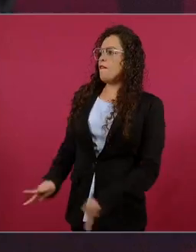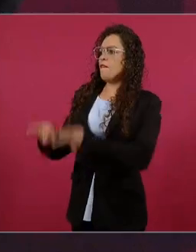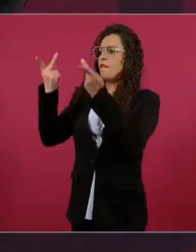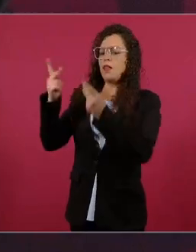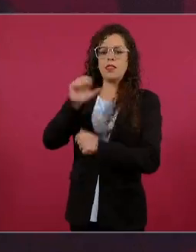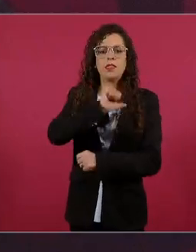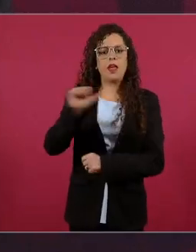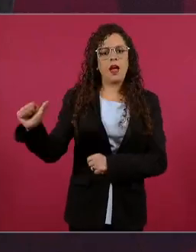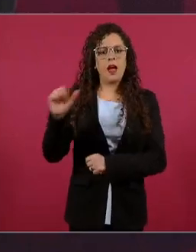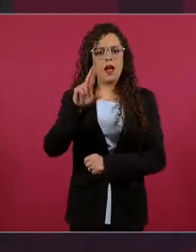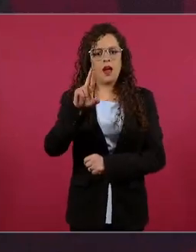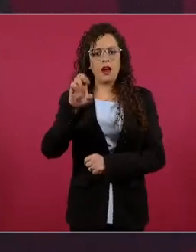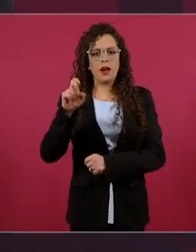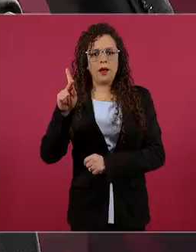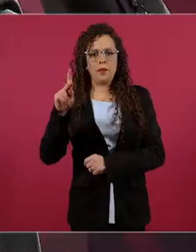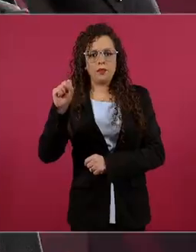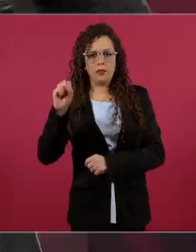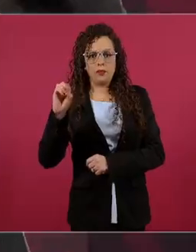contratos